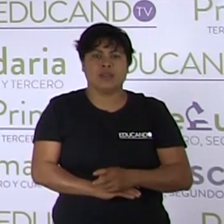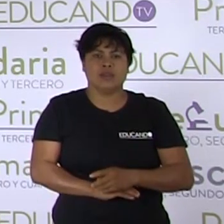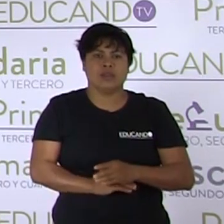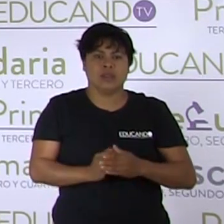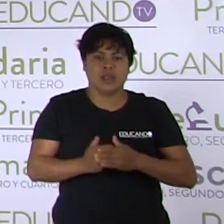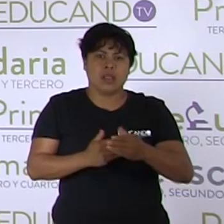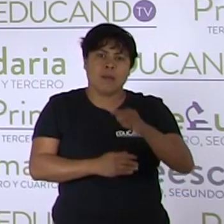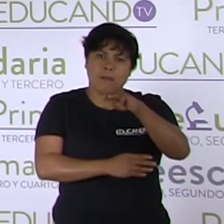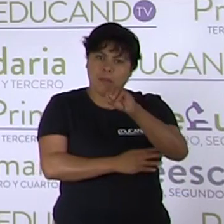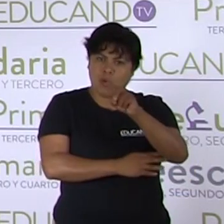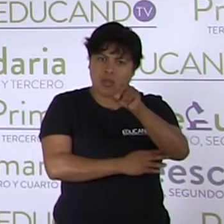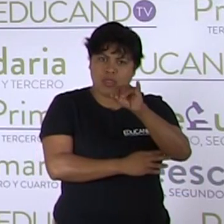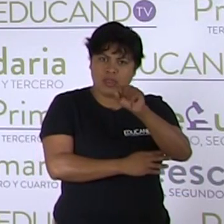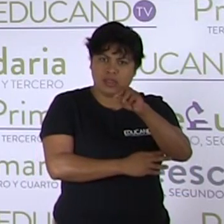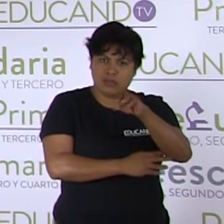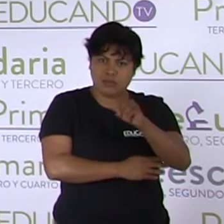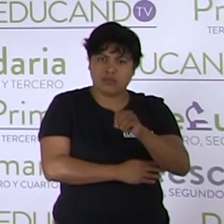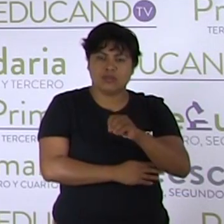de modismos,